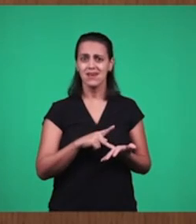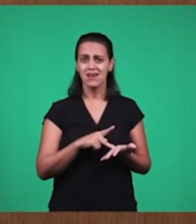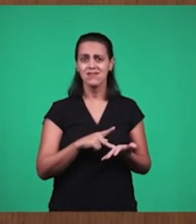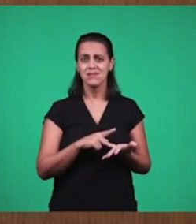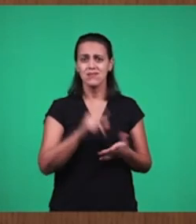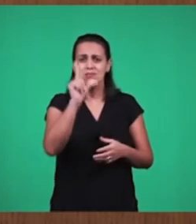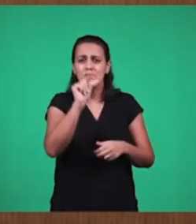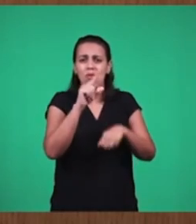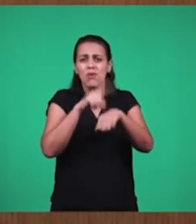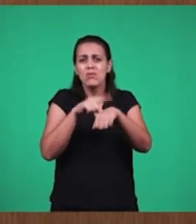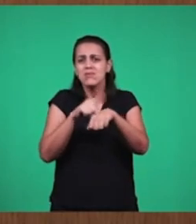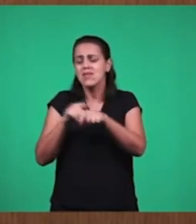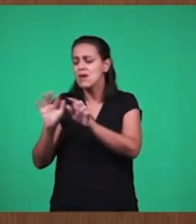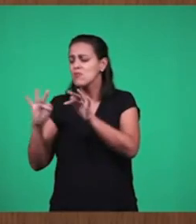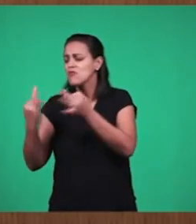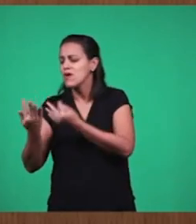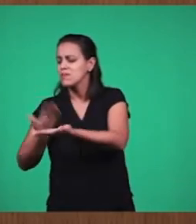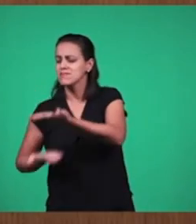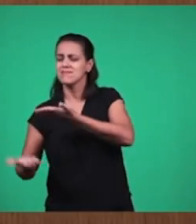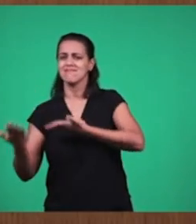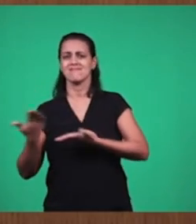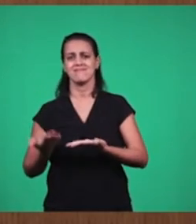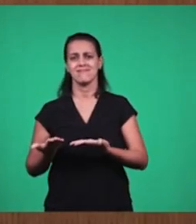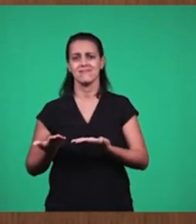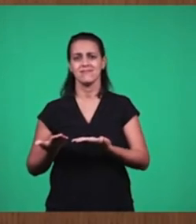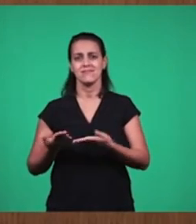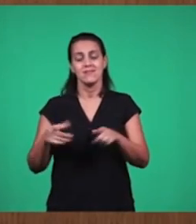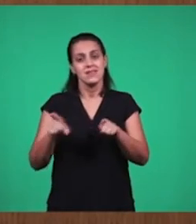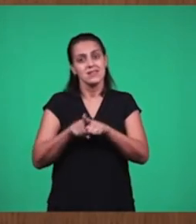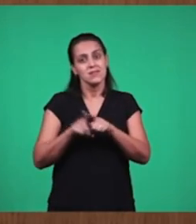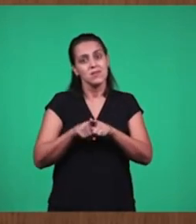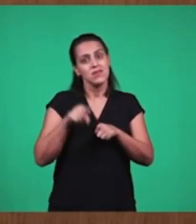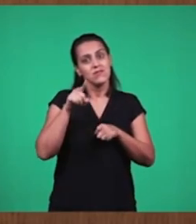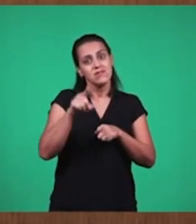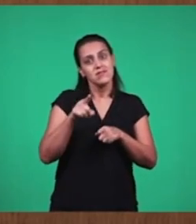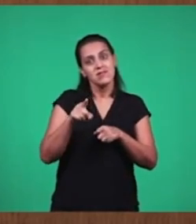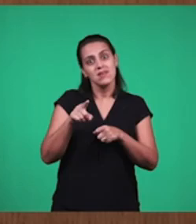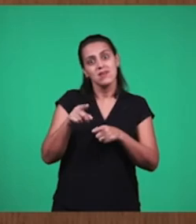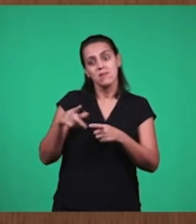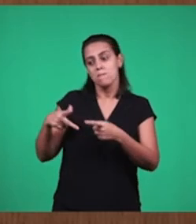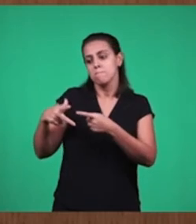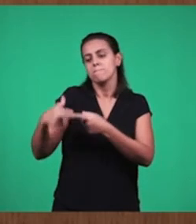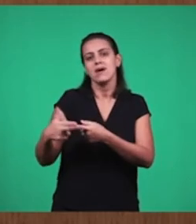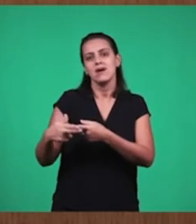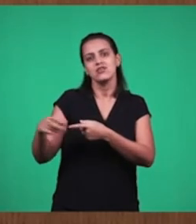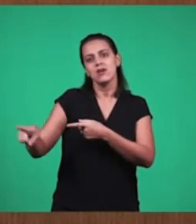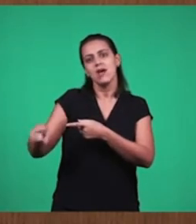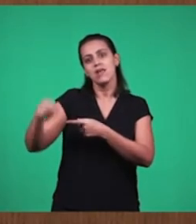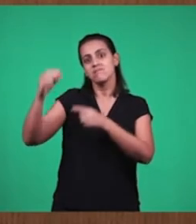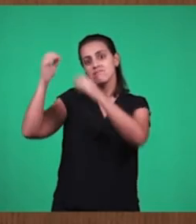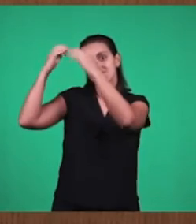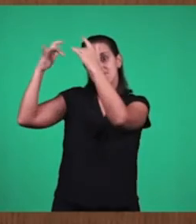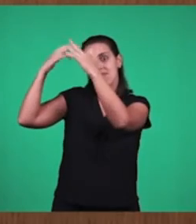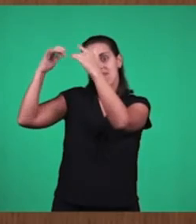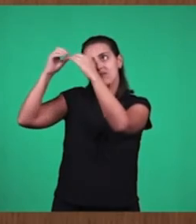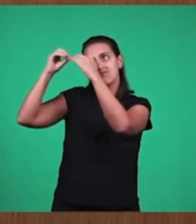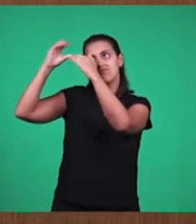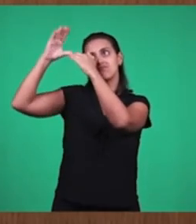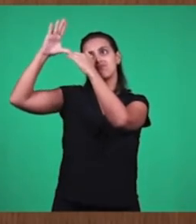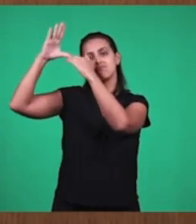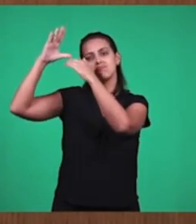a tener menos tiempo para la familia. Y segundo, es que tú vas a impedir el desarrollo de